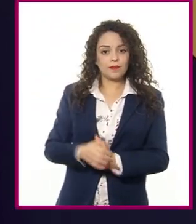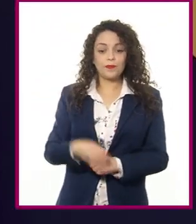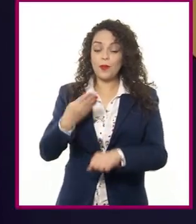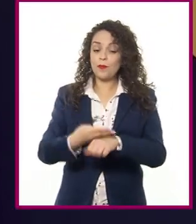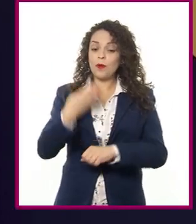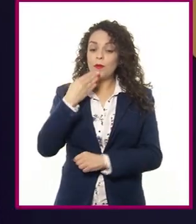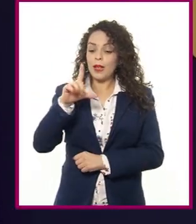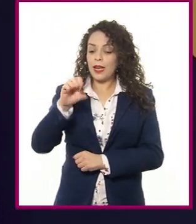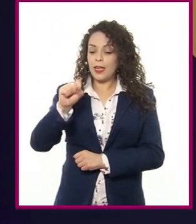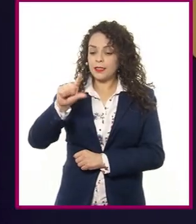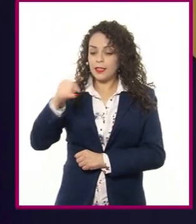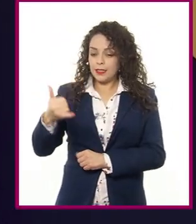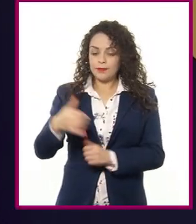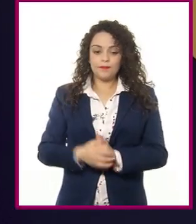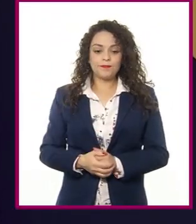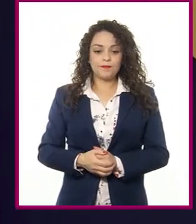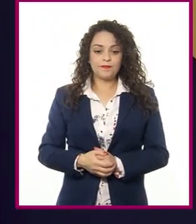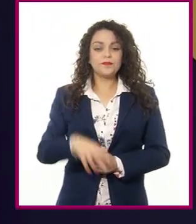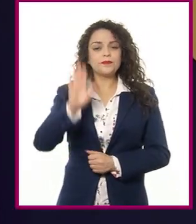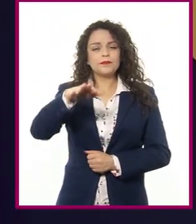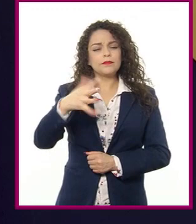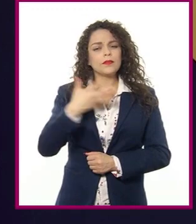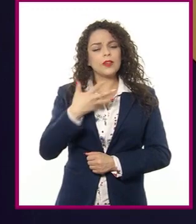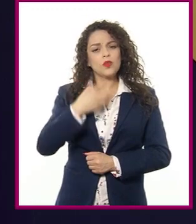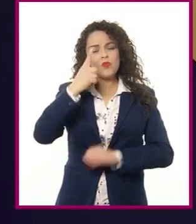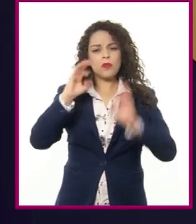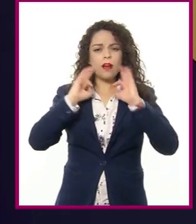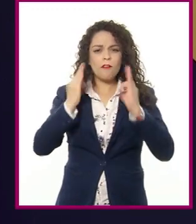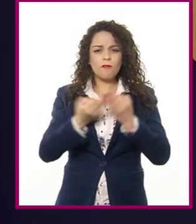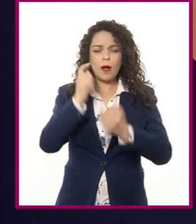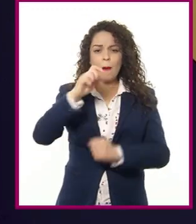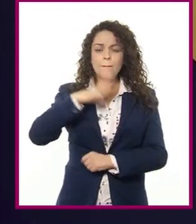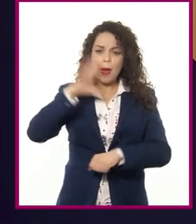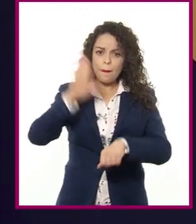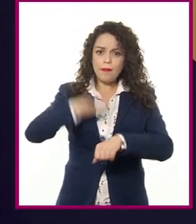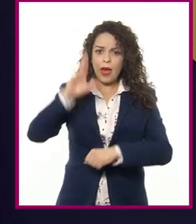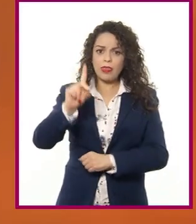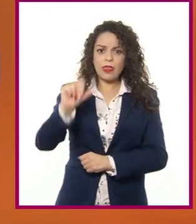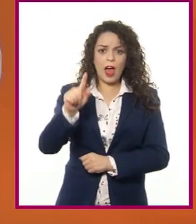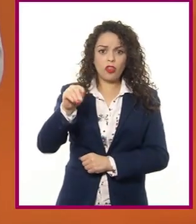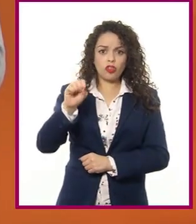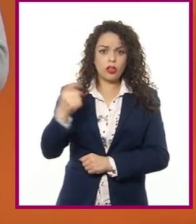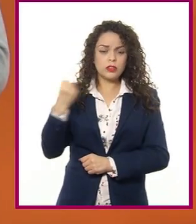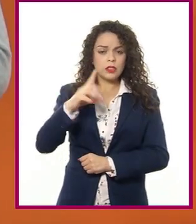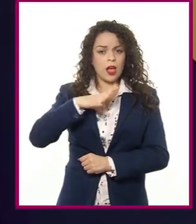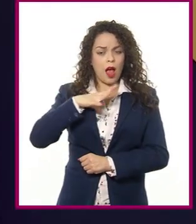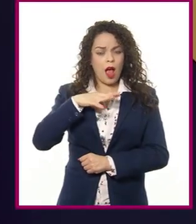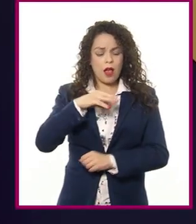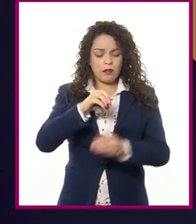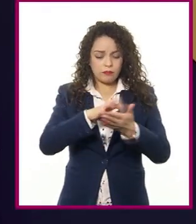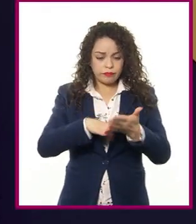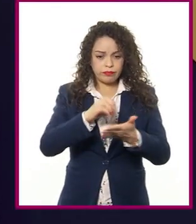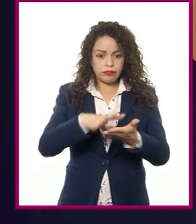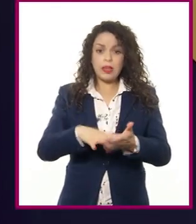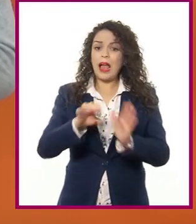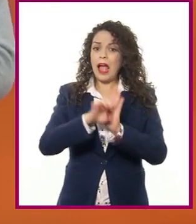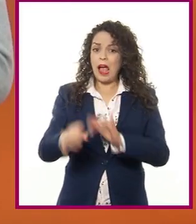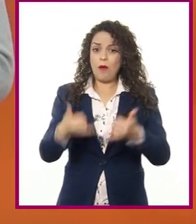Maestra, ¿existe alguna forma en la que se obtengan más datos de los que se proporcionan, como en el ejemplo de la Copa